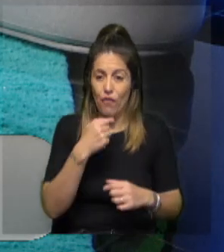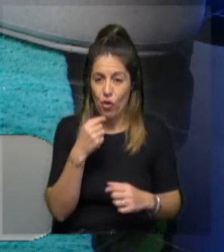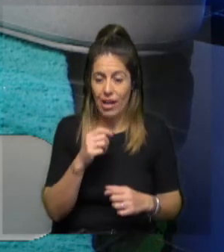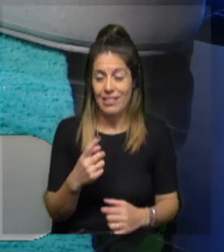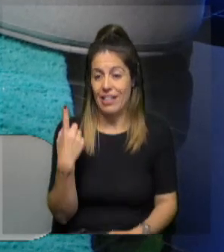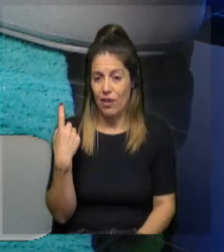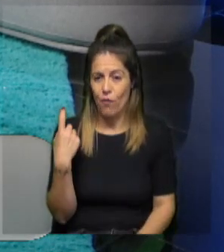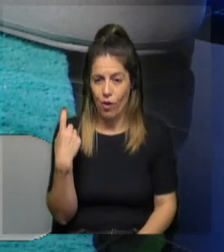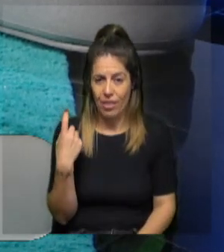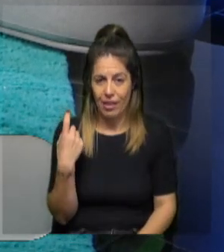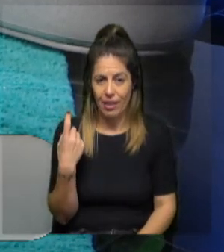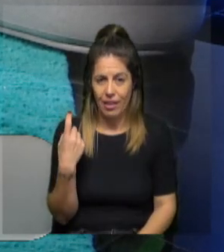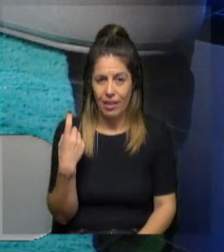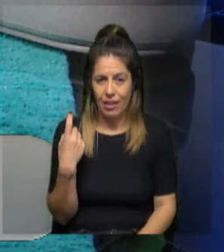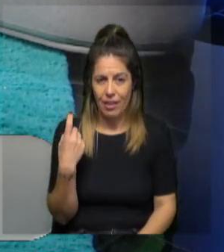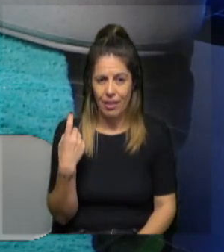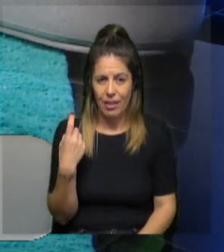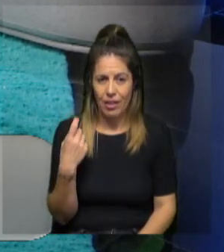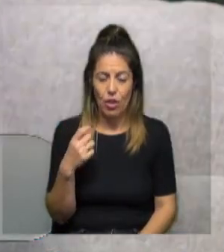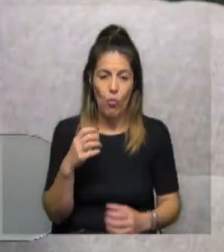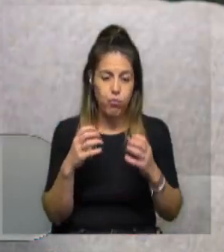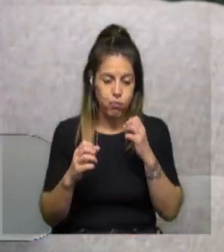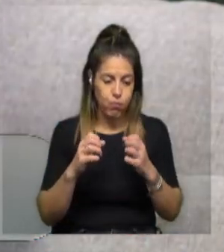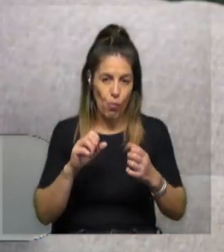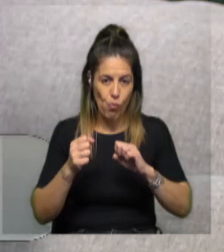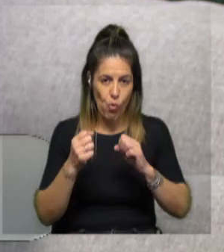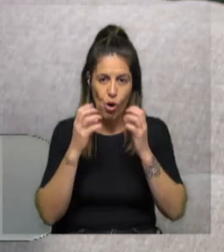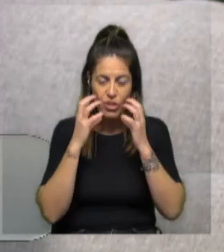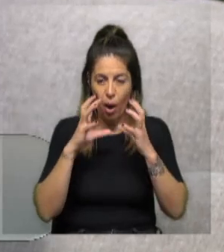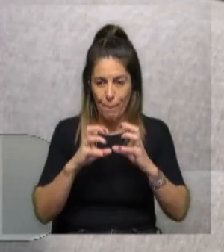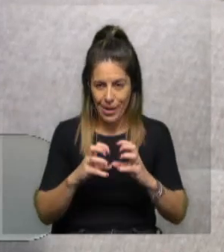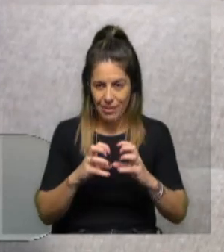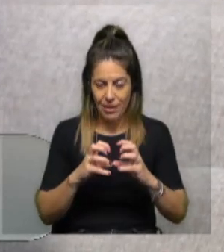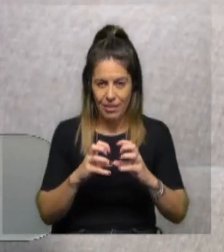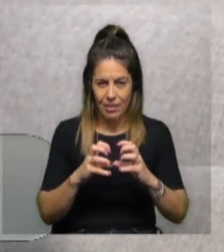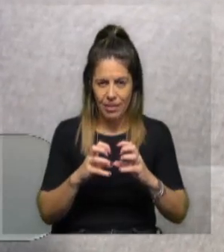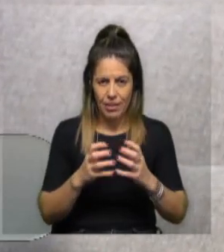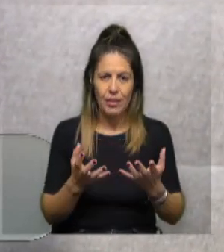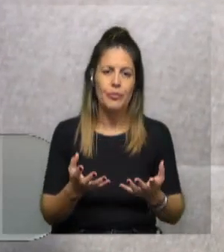fuertes, claro. ¿Sí? Entonces... Los maceteros, los músculos... Claro, por eso apretan bastante. Ahora,